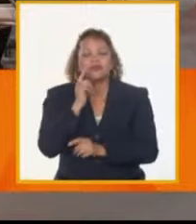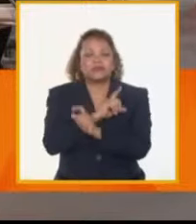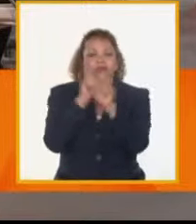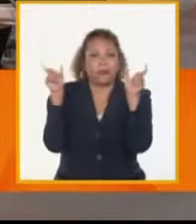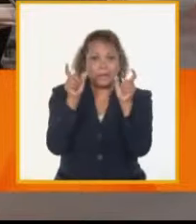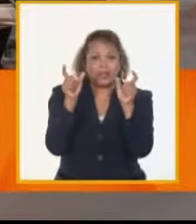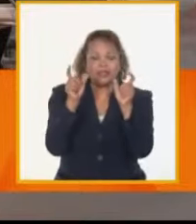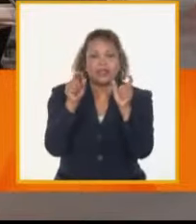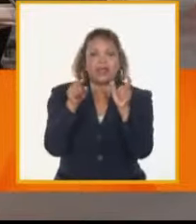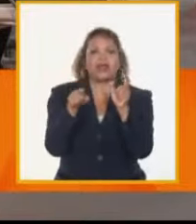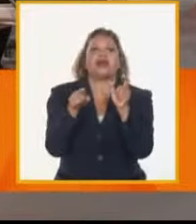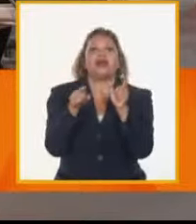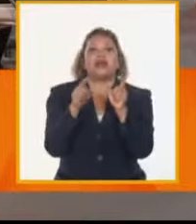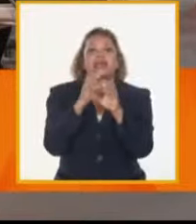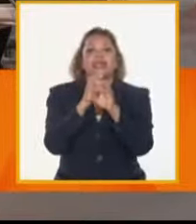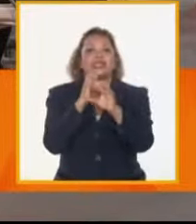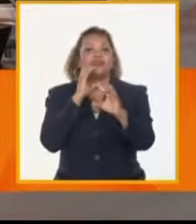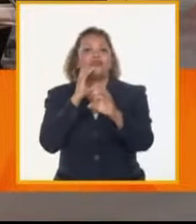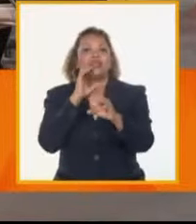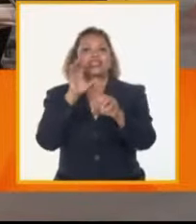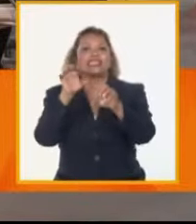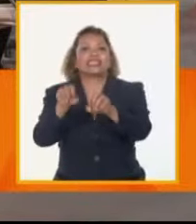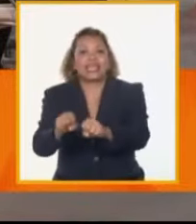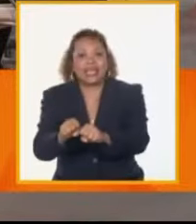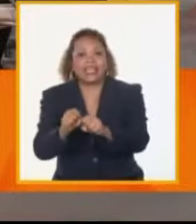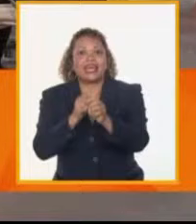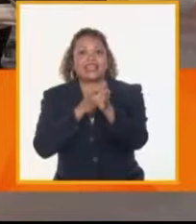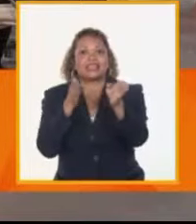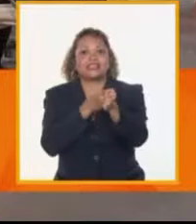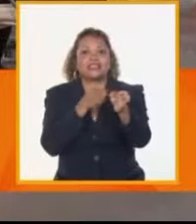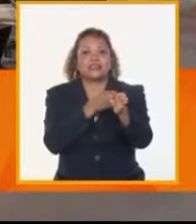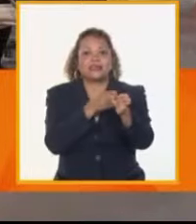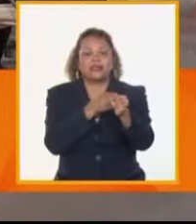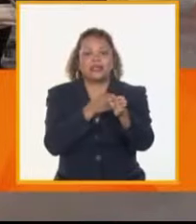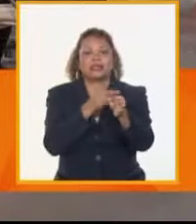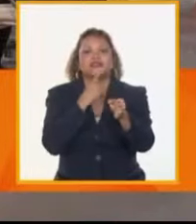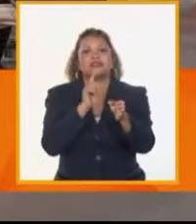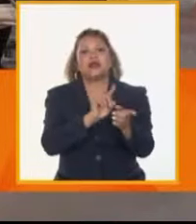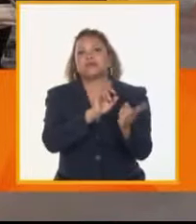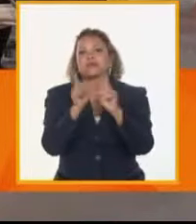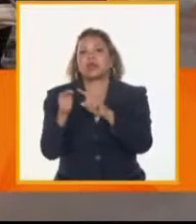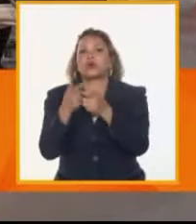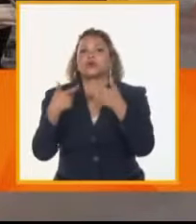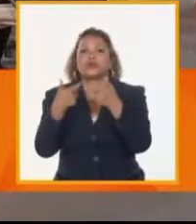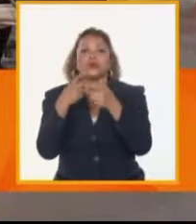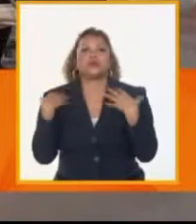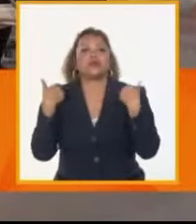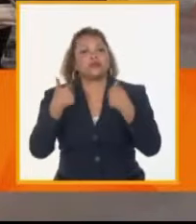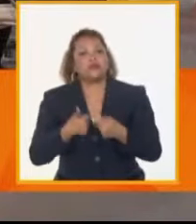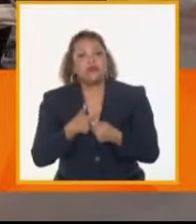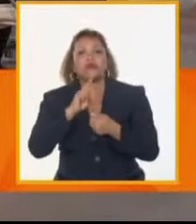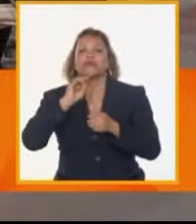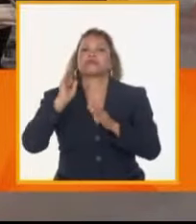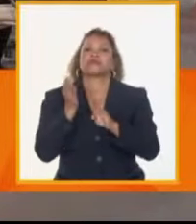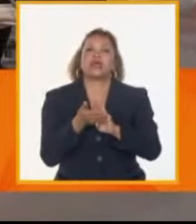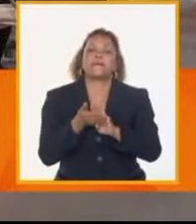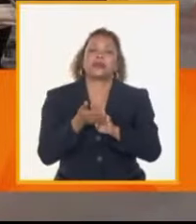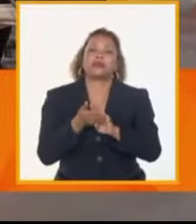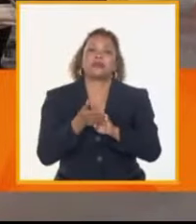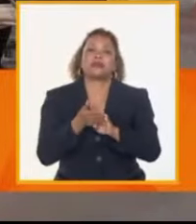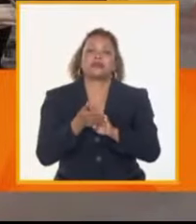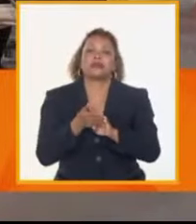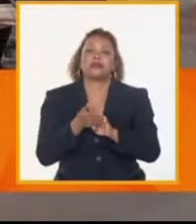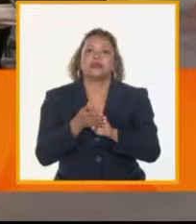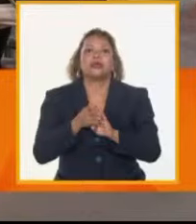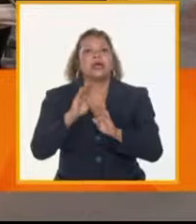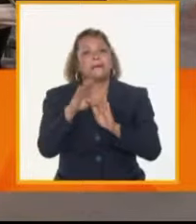sorpresivamente detectamos una violación de la disciplina y rápidamente se actuó por el Consejo de Dirección, por los factores de la UVB y se